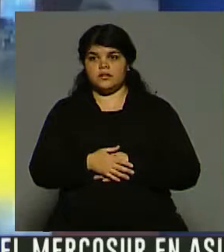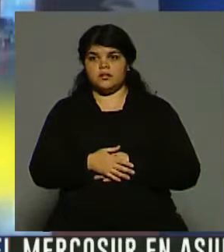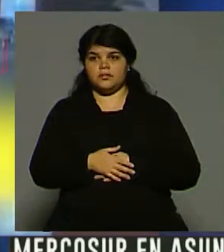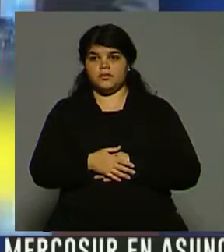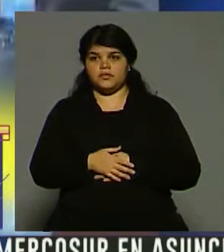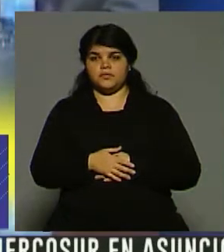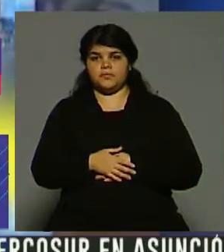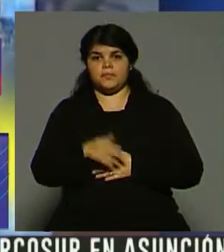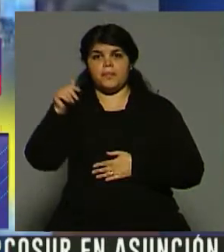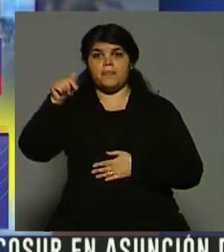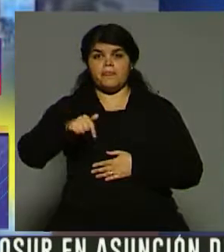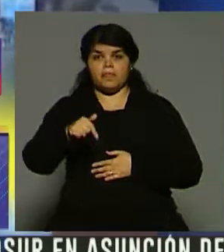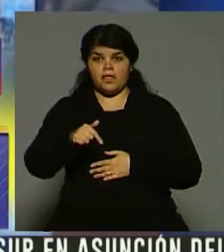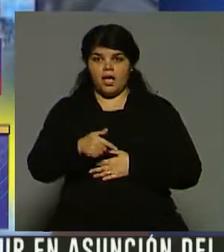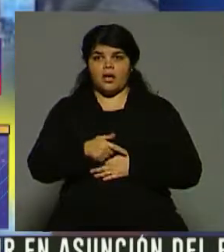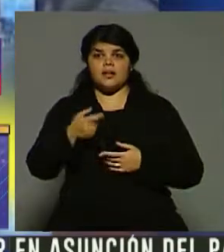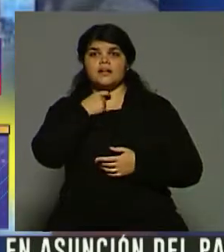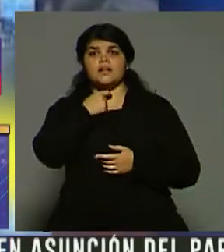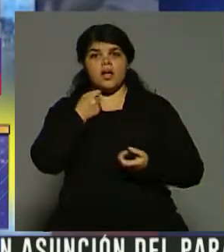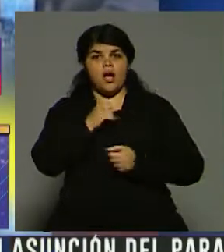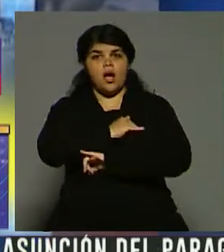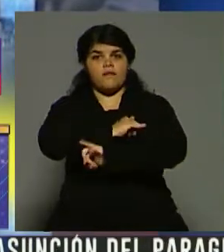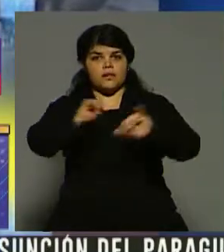Bueno, quería transmitirles